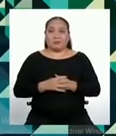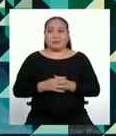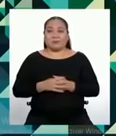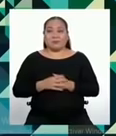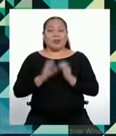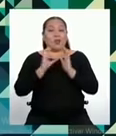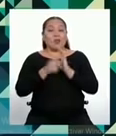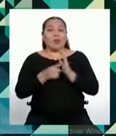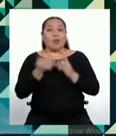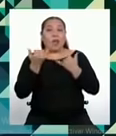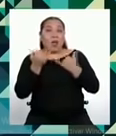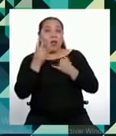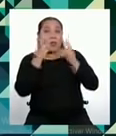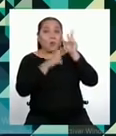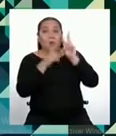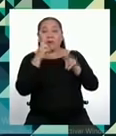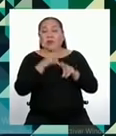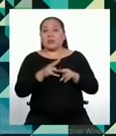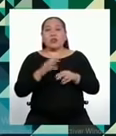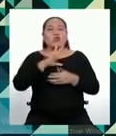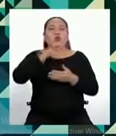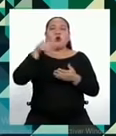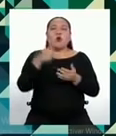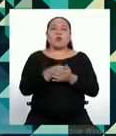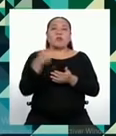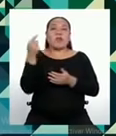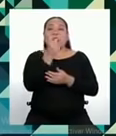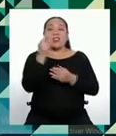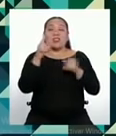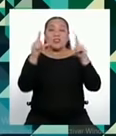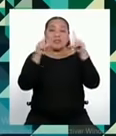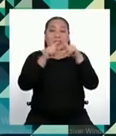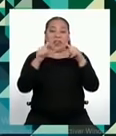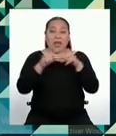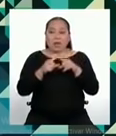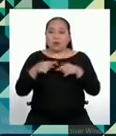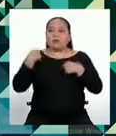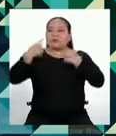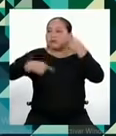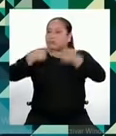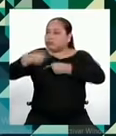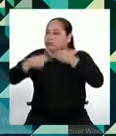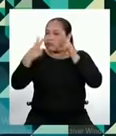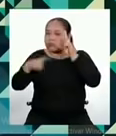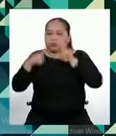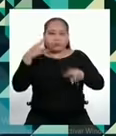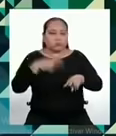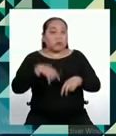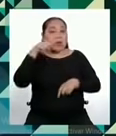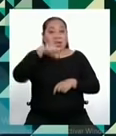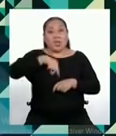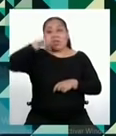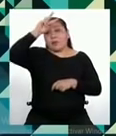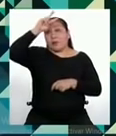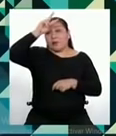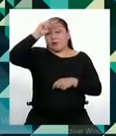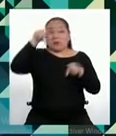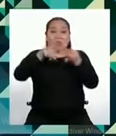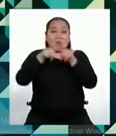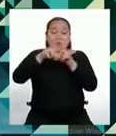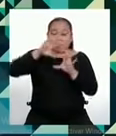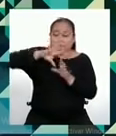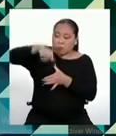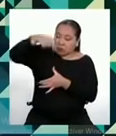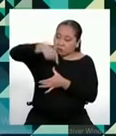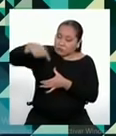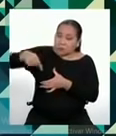Así que luego de haber revisado cómo todos estos triángulos se aplican en nuestro entorno, tanto en el Perú como en el mundo, también empecemos